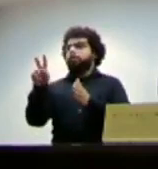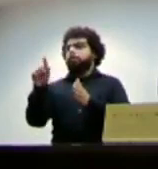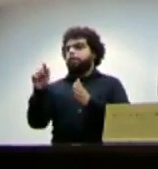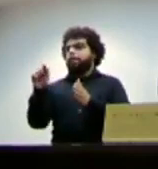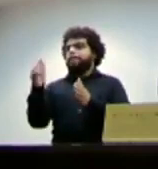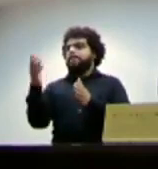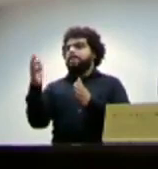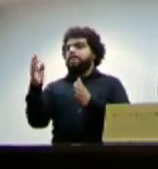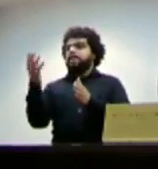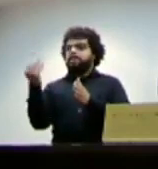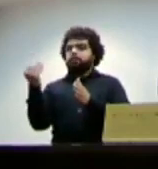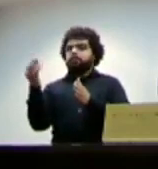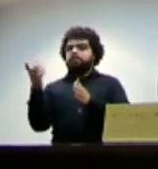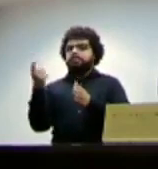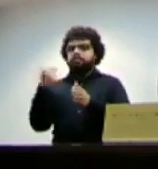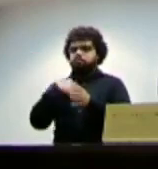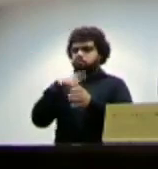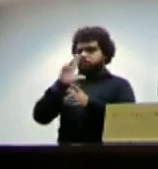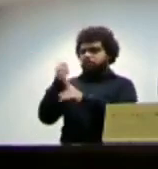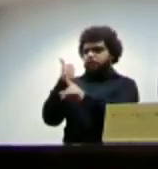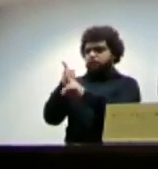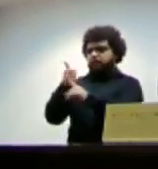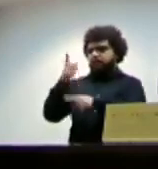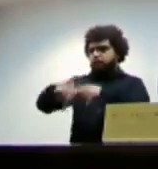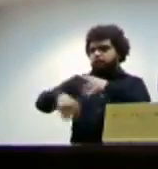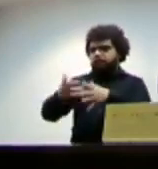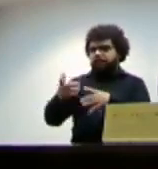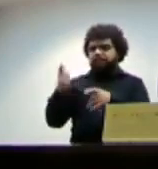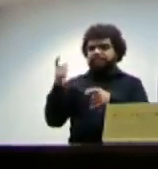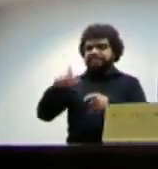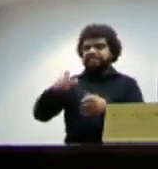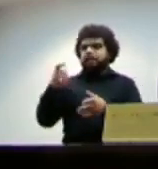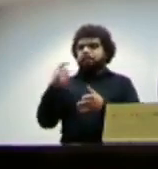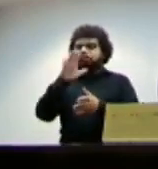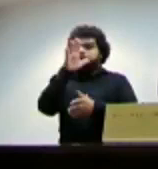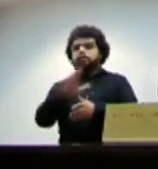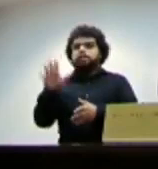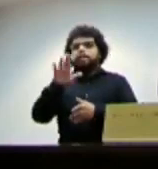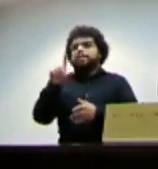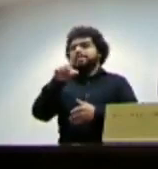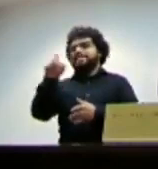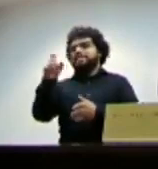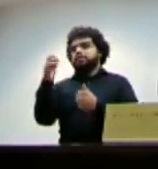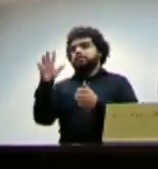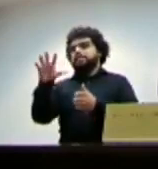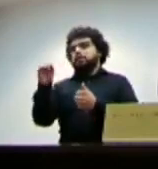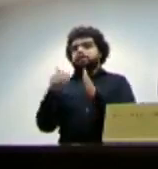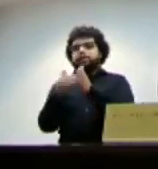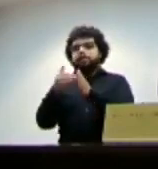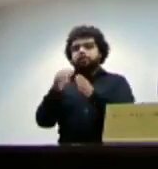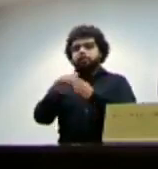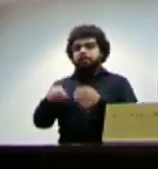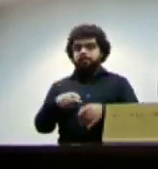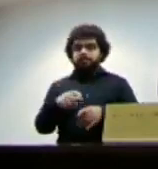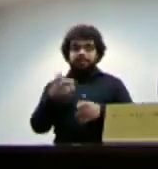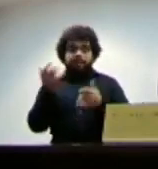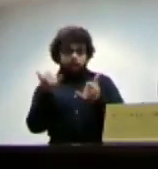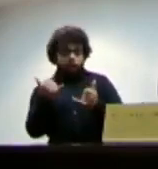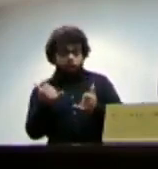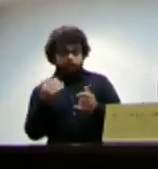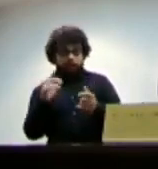deuda. Yo creo que el flujo de efectivo estaba rondando como en 150 millones aproximadamente, contrario a hoy, que está cerca de los 700